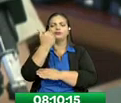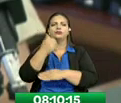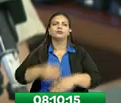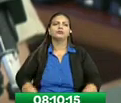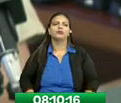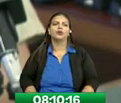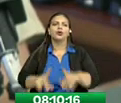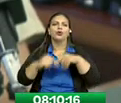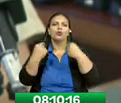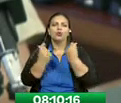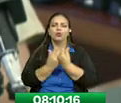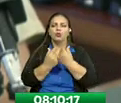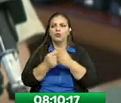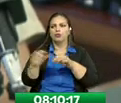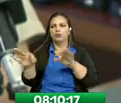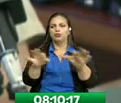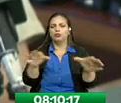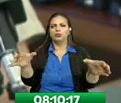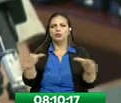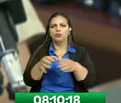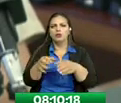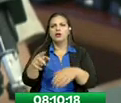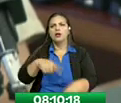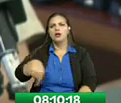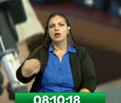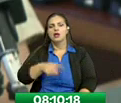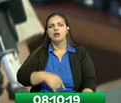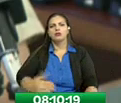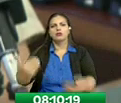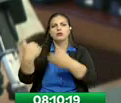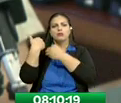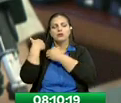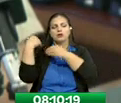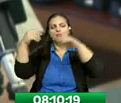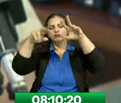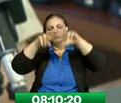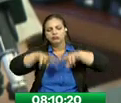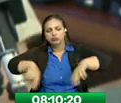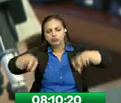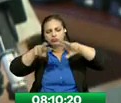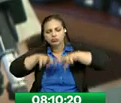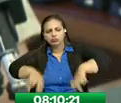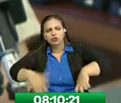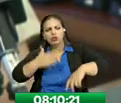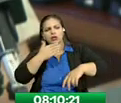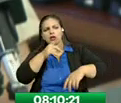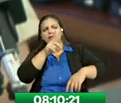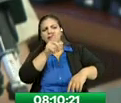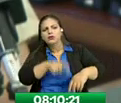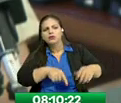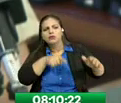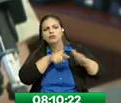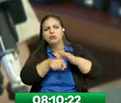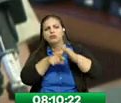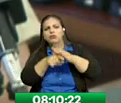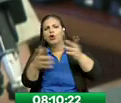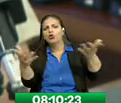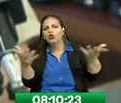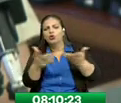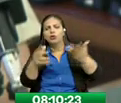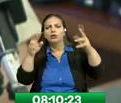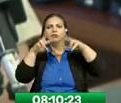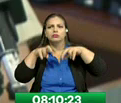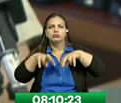inteligencia para mirar si la mayoría de homicidios y asesinatos en estos territorios